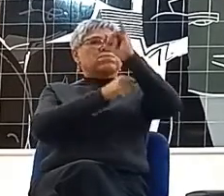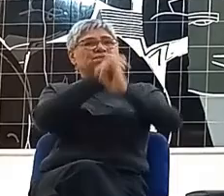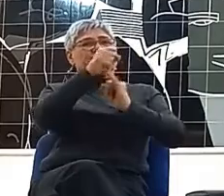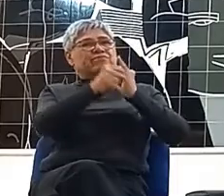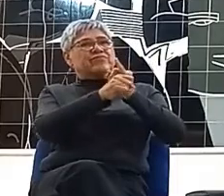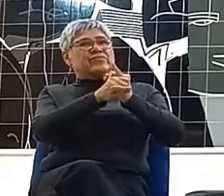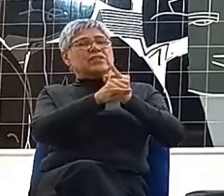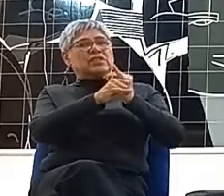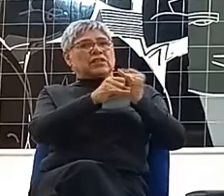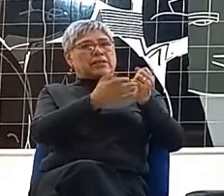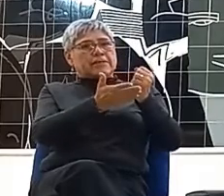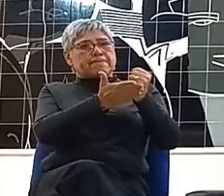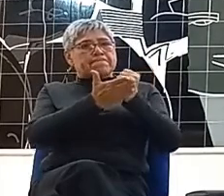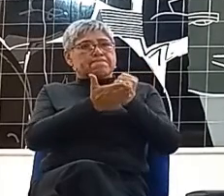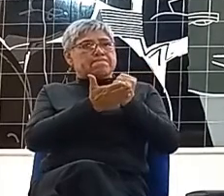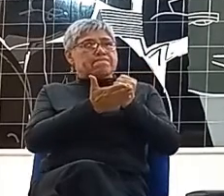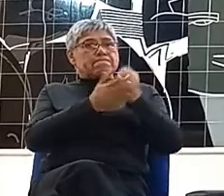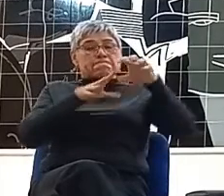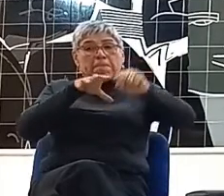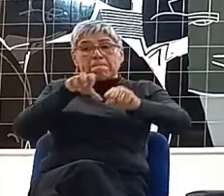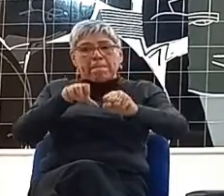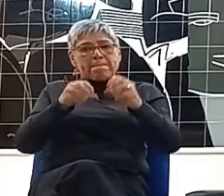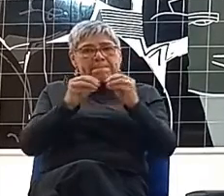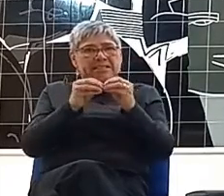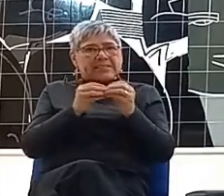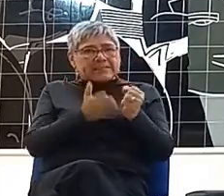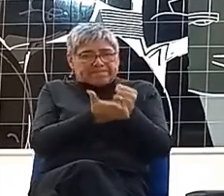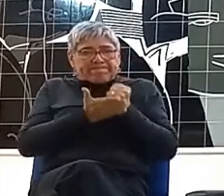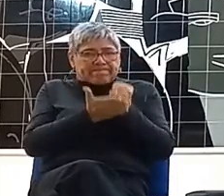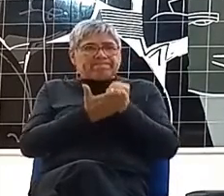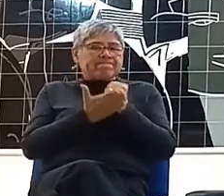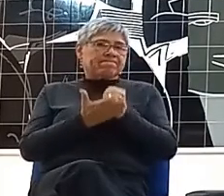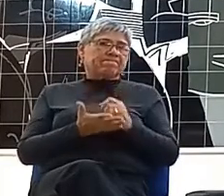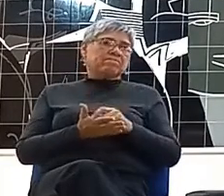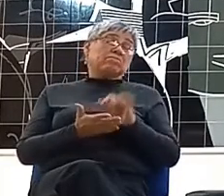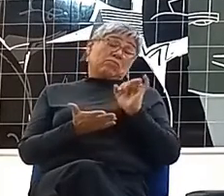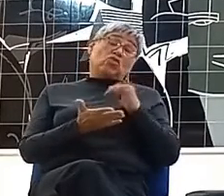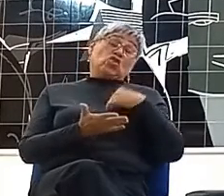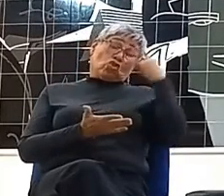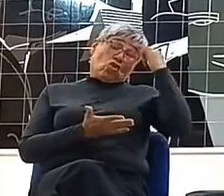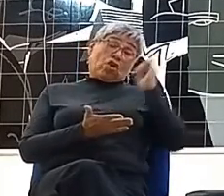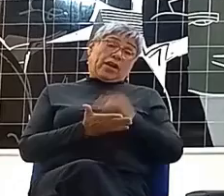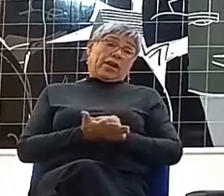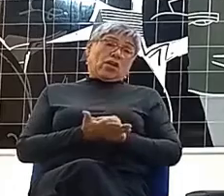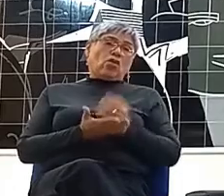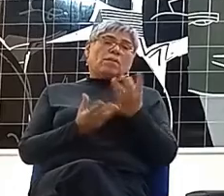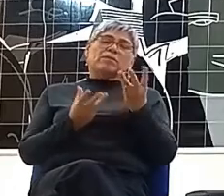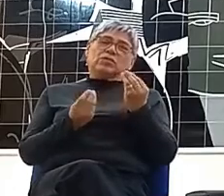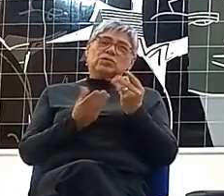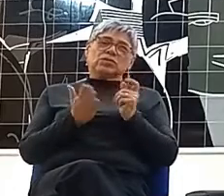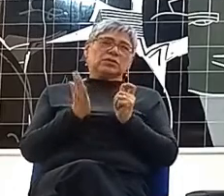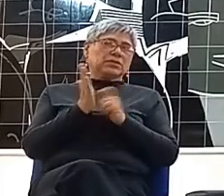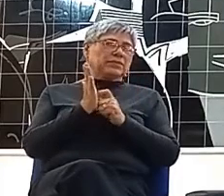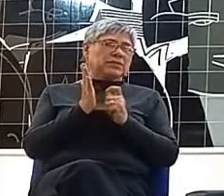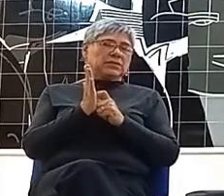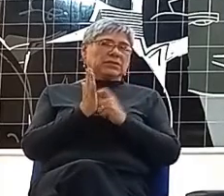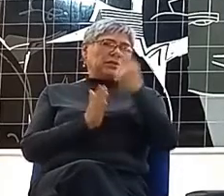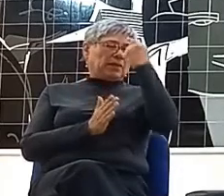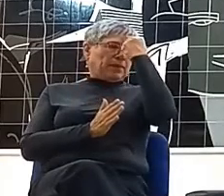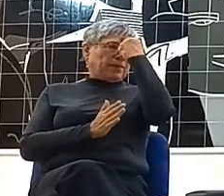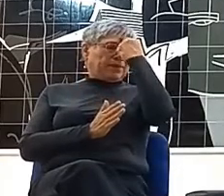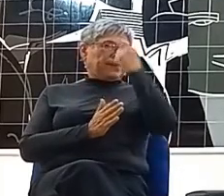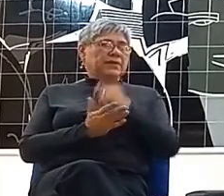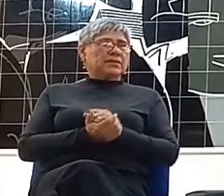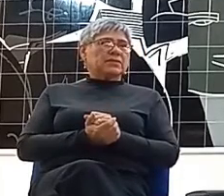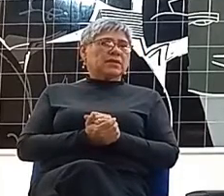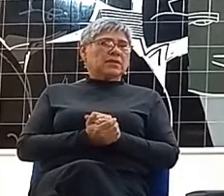se apropie más de eso. Creo que hay que muchas veces pensar si le